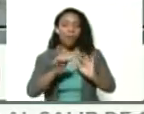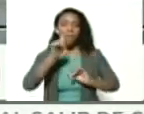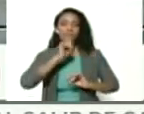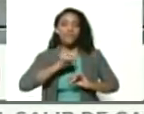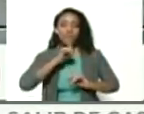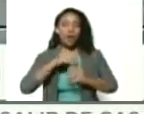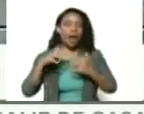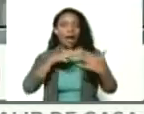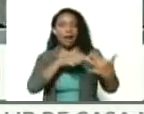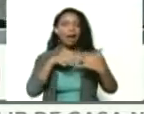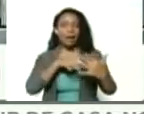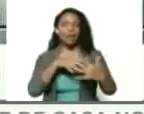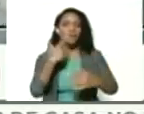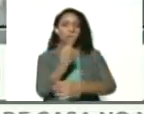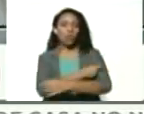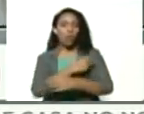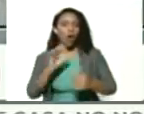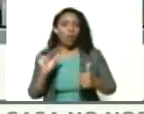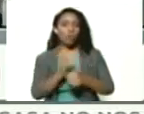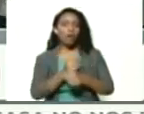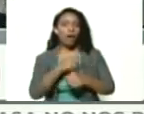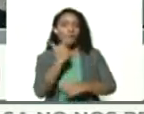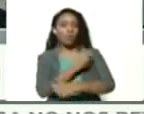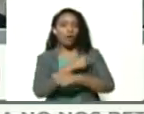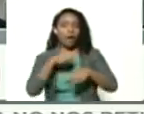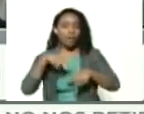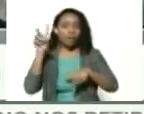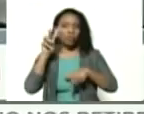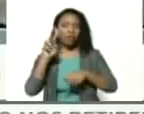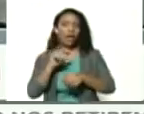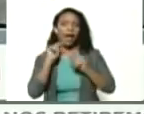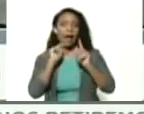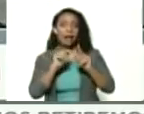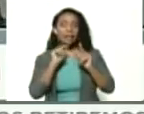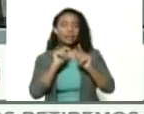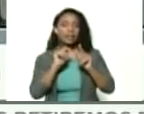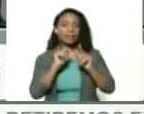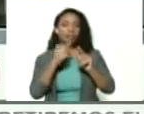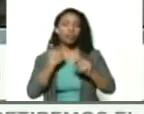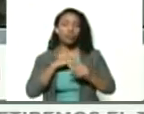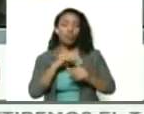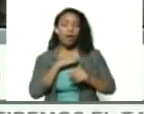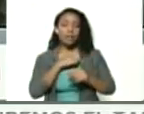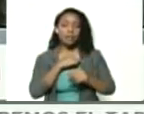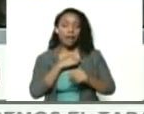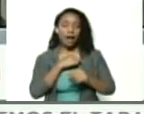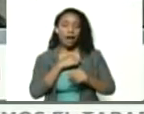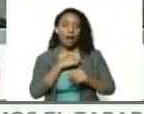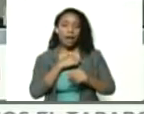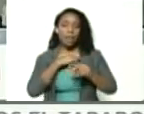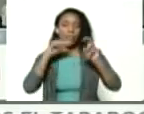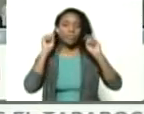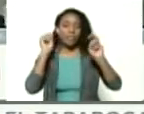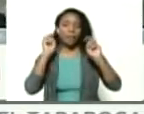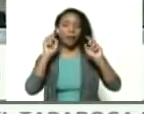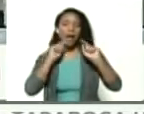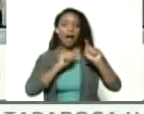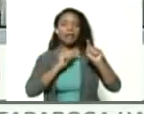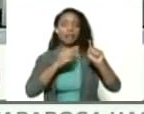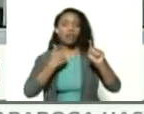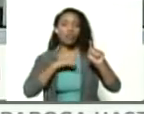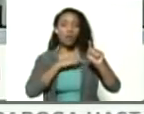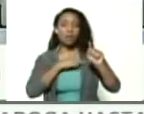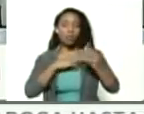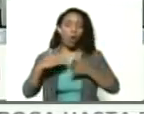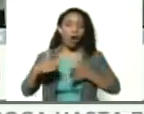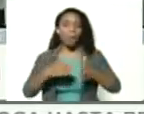guerra de vacunas y conseguir las vacunas para Venezuela. Ese es nuestro eslogan, ese es nuestro